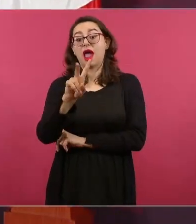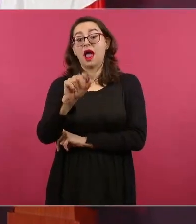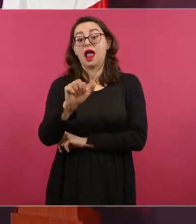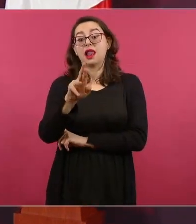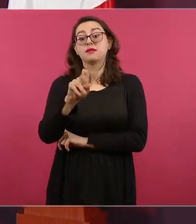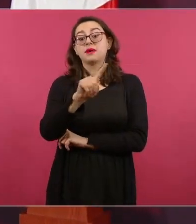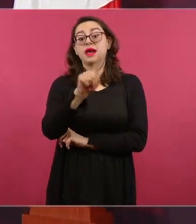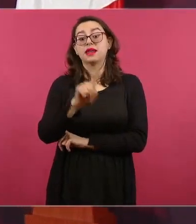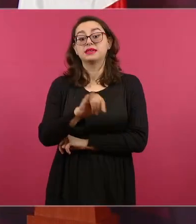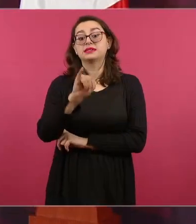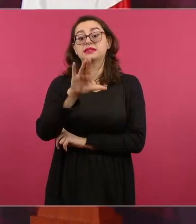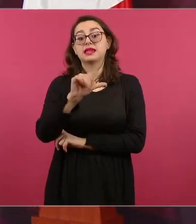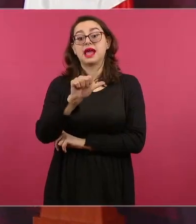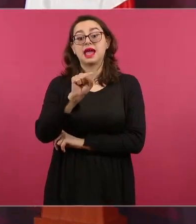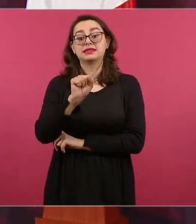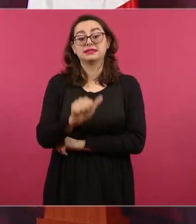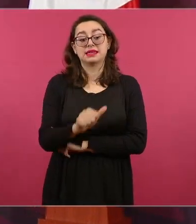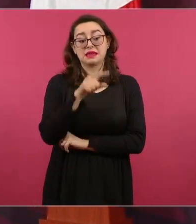presidente